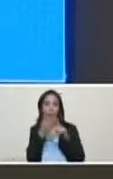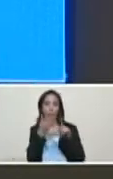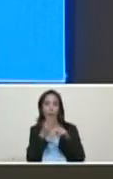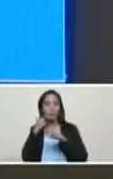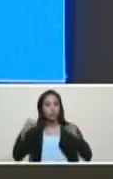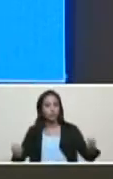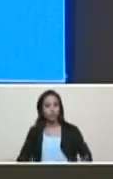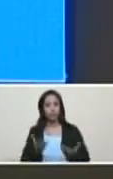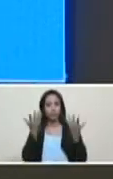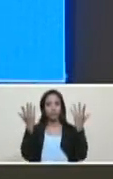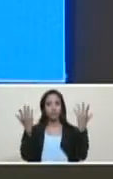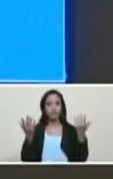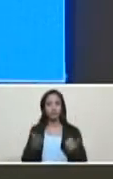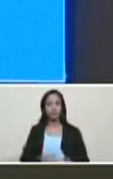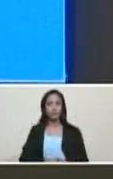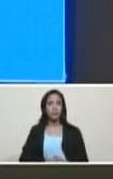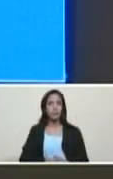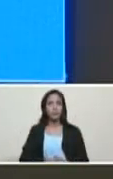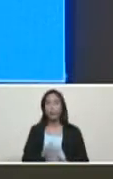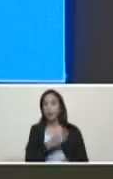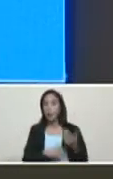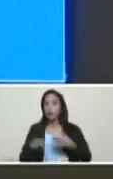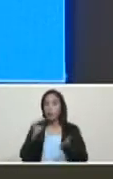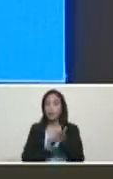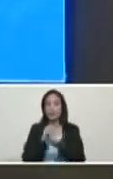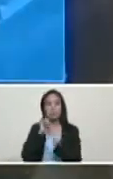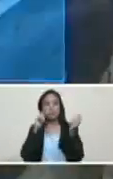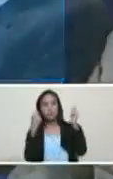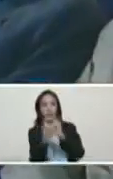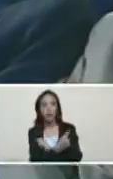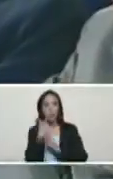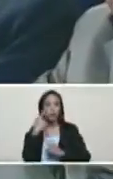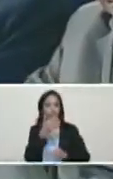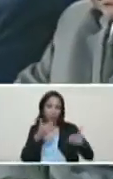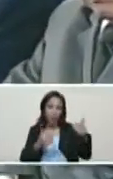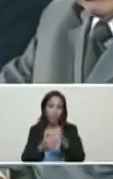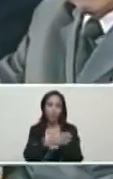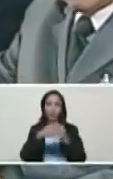reverdece, se renueva, avanza.